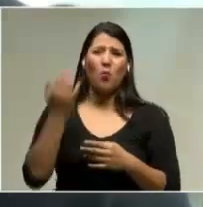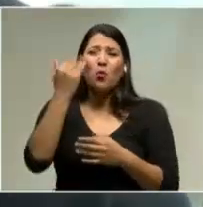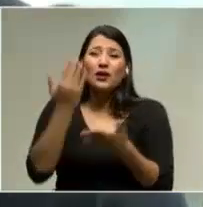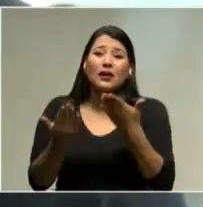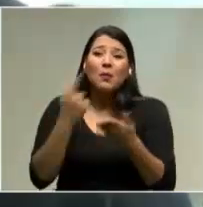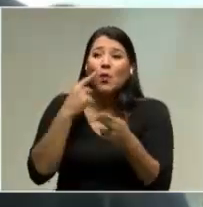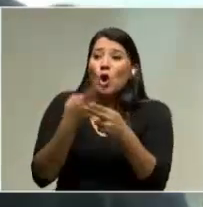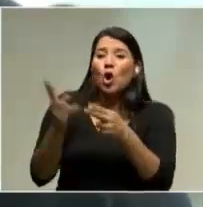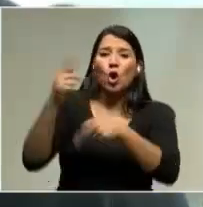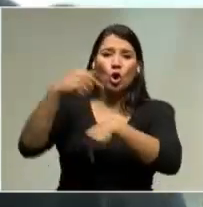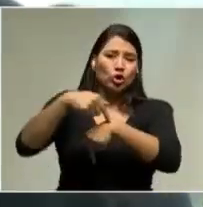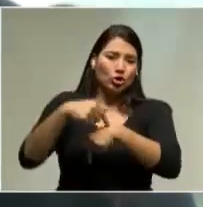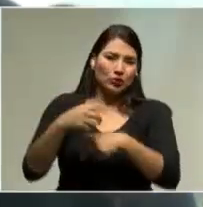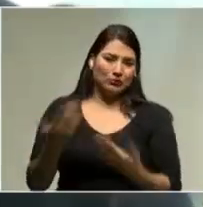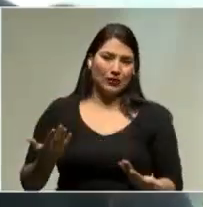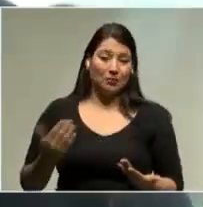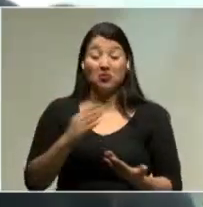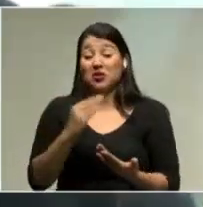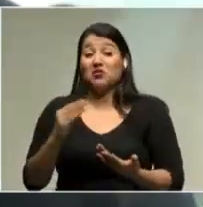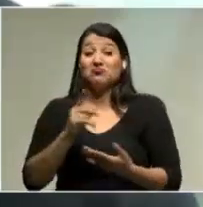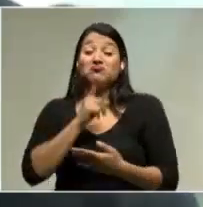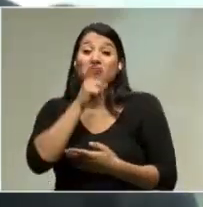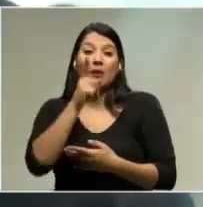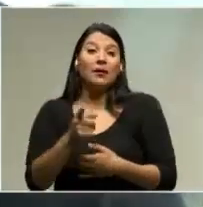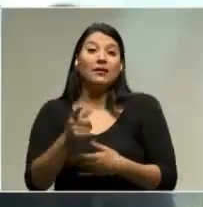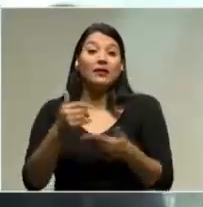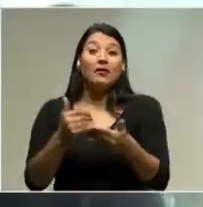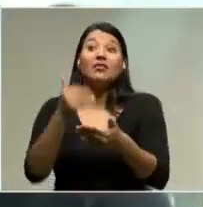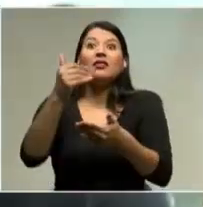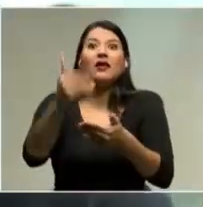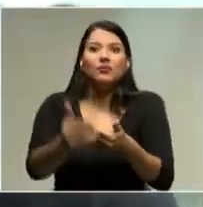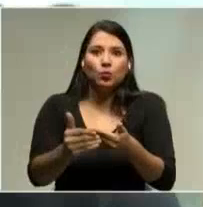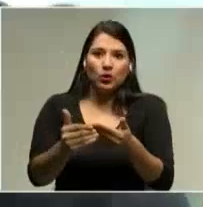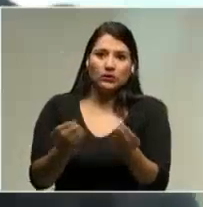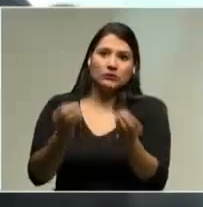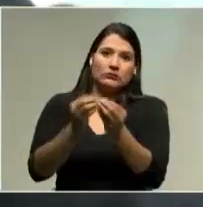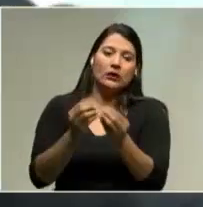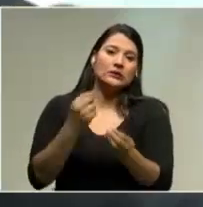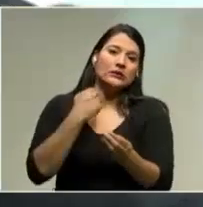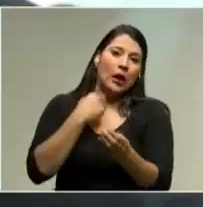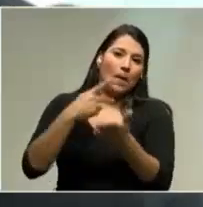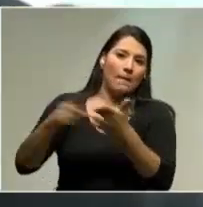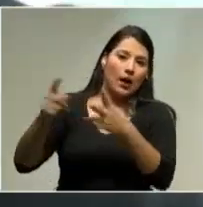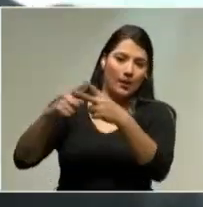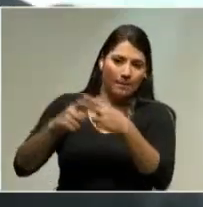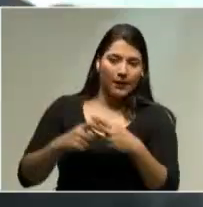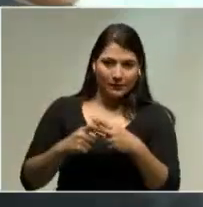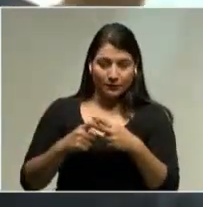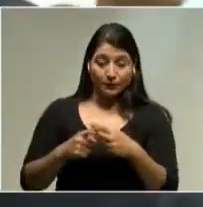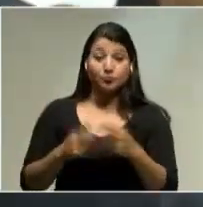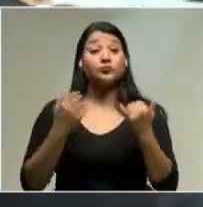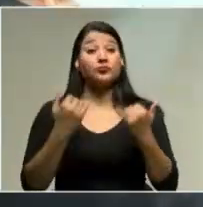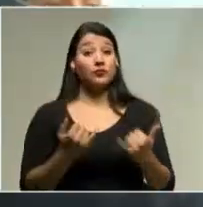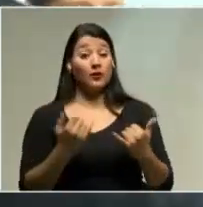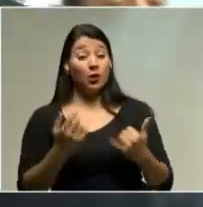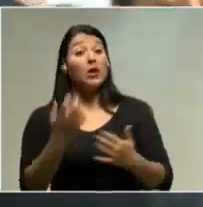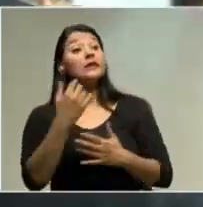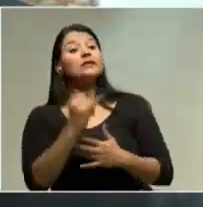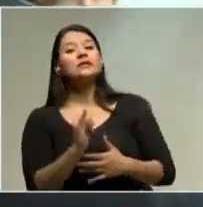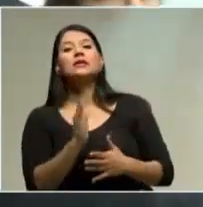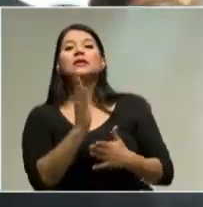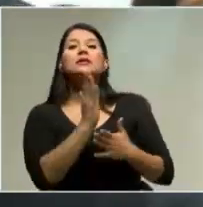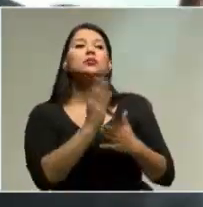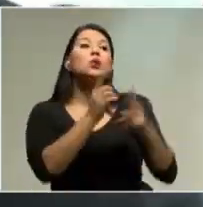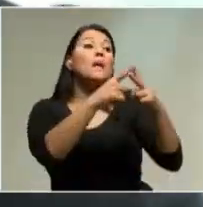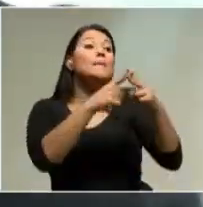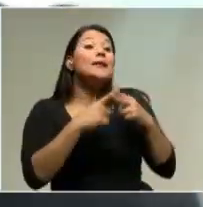muy prácticamente de corto plazo y sencillamente va a tener una deuda que va a ser a largo plazo. Si del otro lado, si es algo que le va a durar